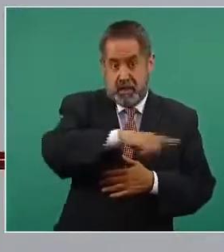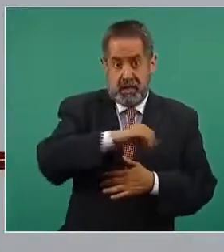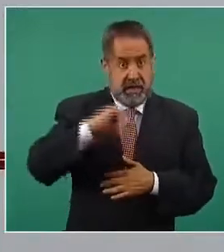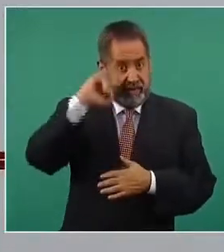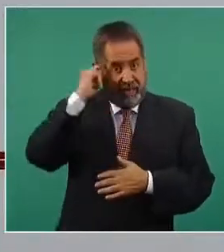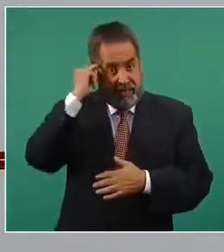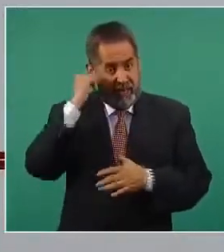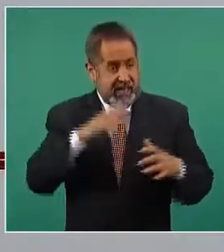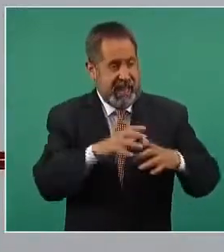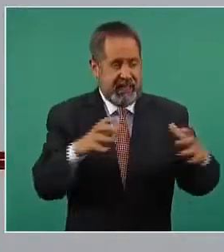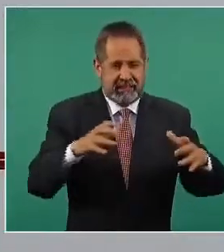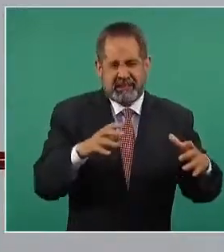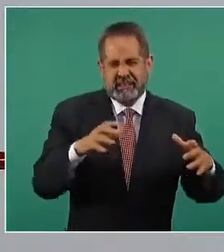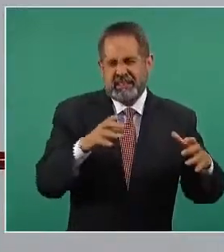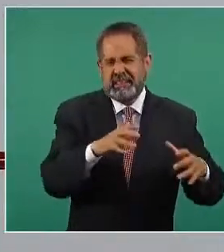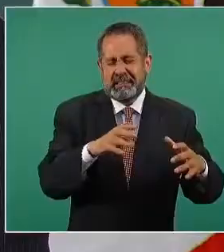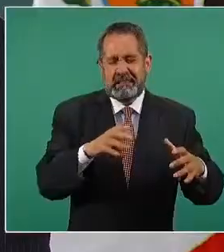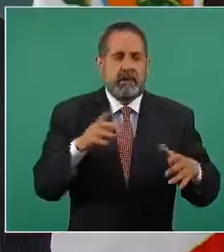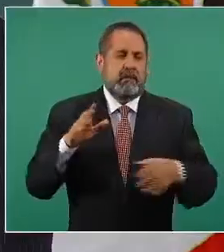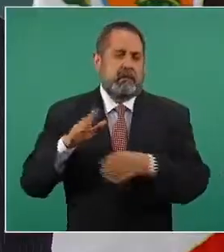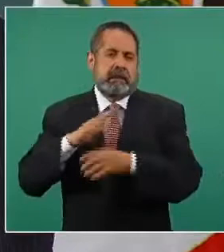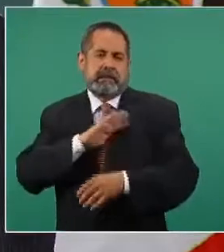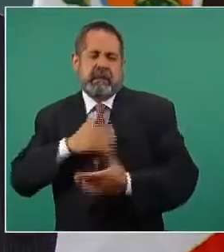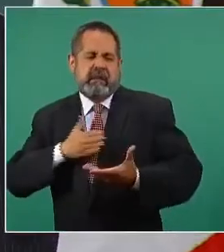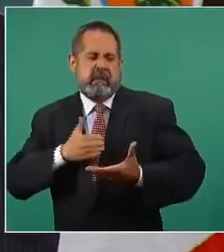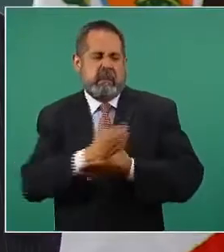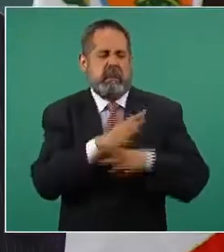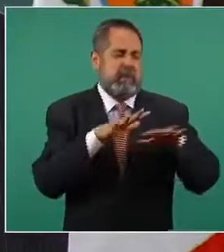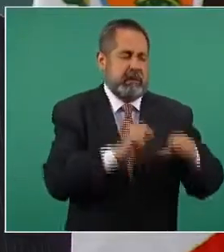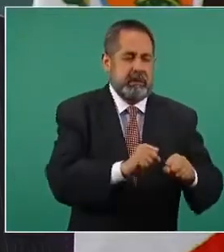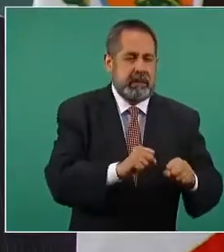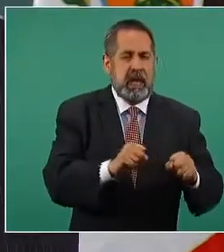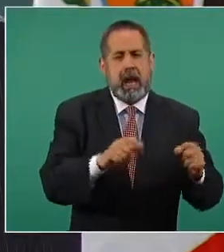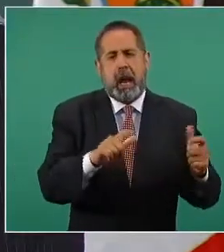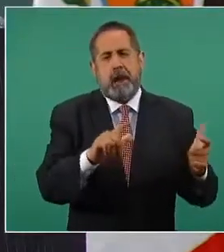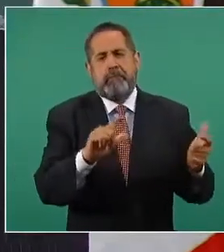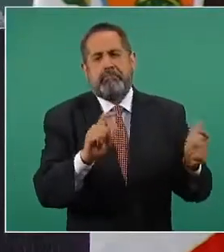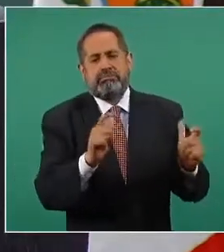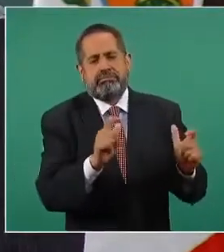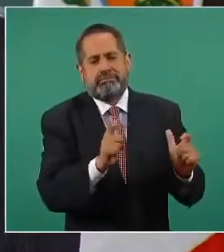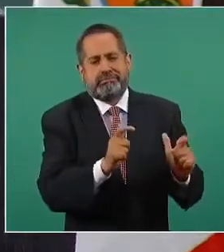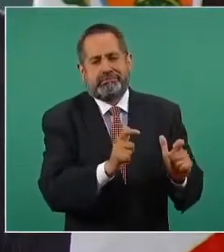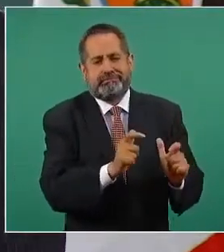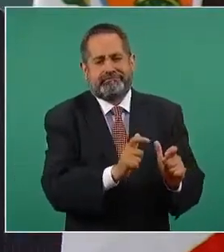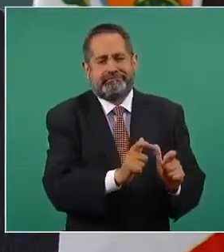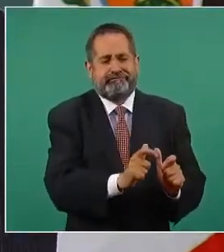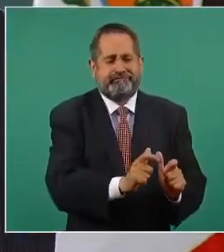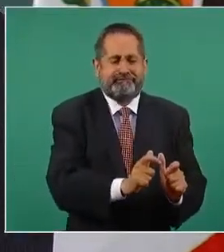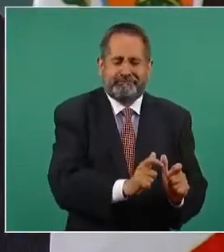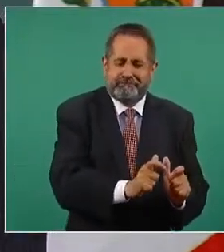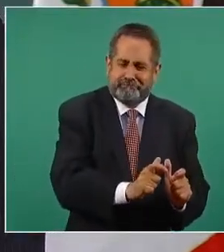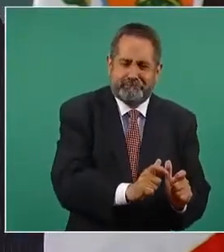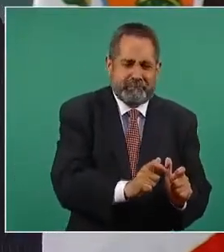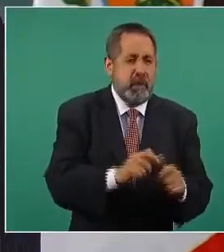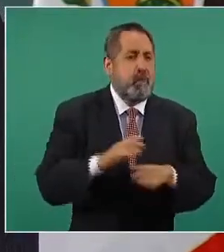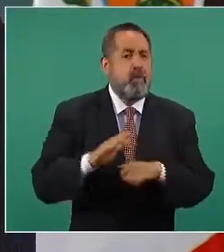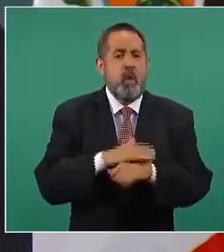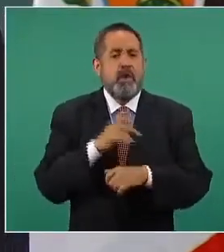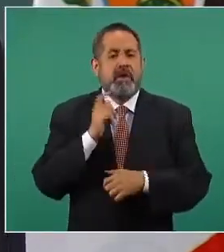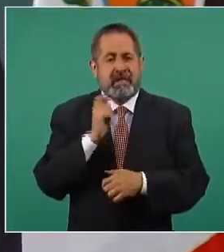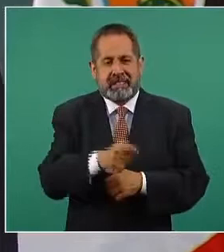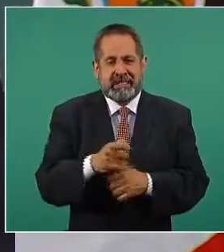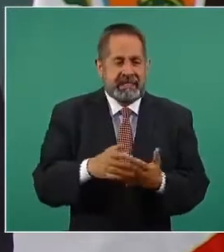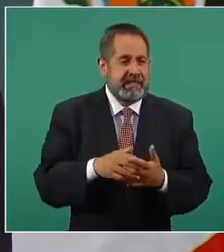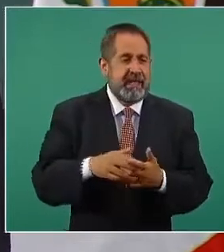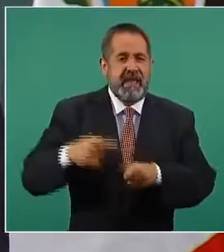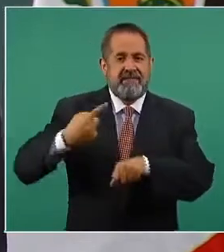sí diezmada por la invasión, se redujo considerablemente por los terribles efectos de